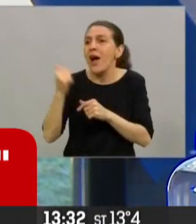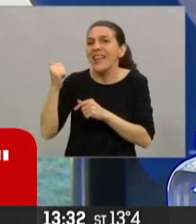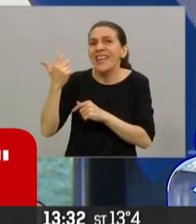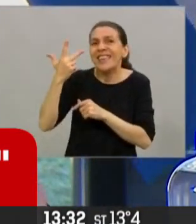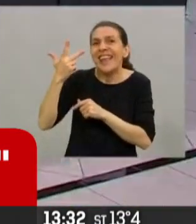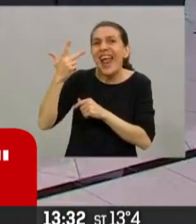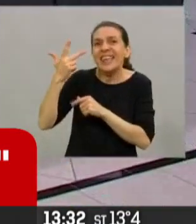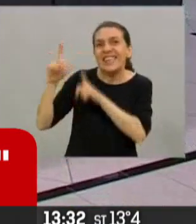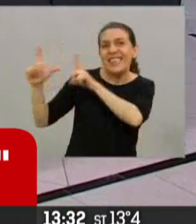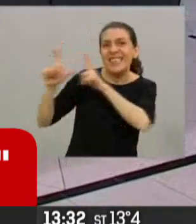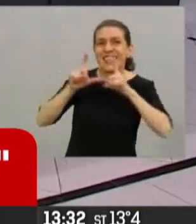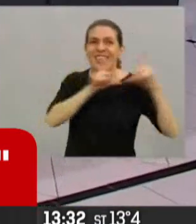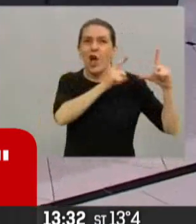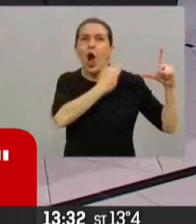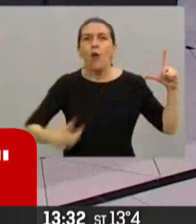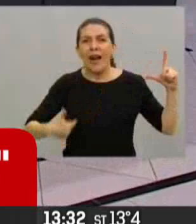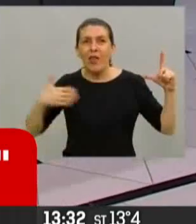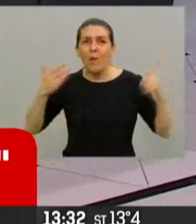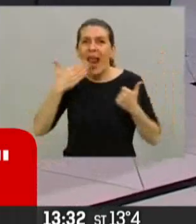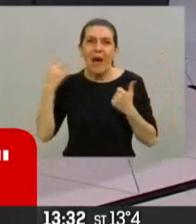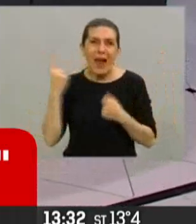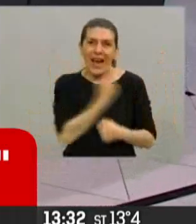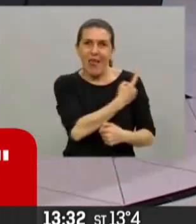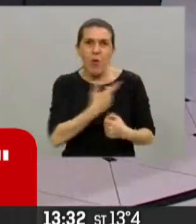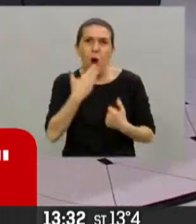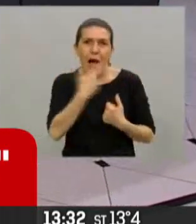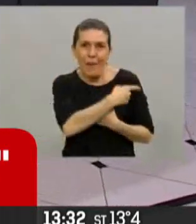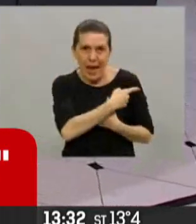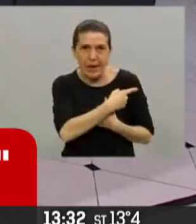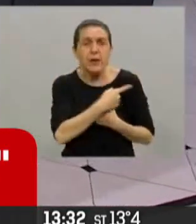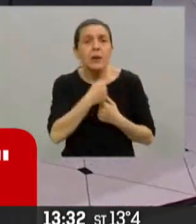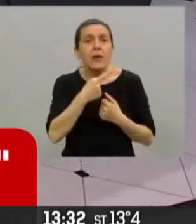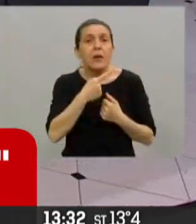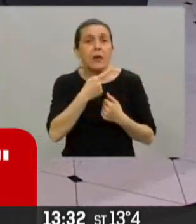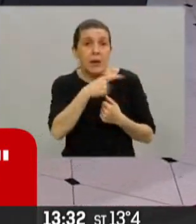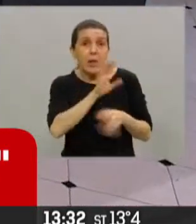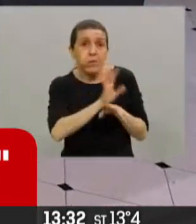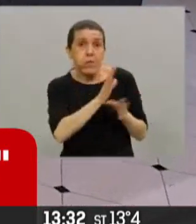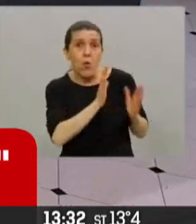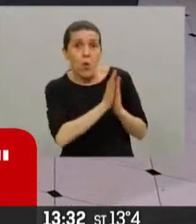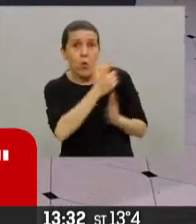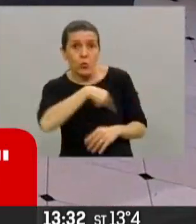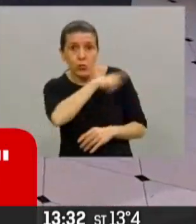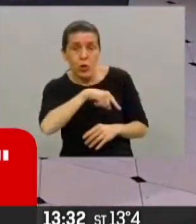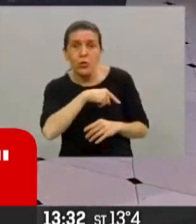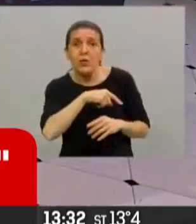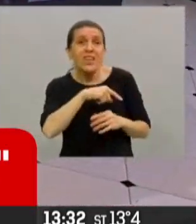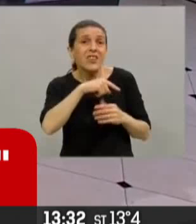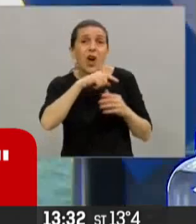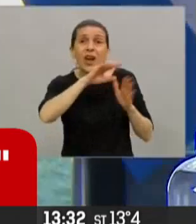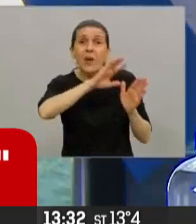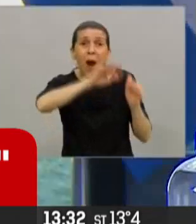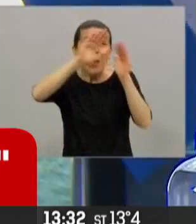gobernadores que harán uso de la palabra también en su momento, nos acompañen. No son todos los casos